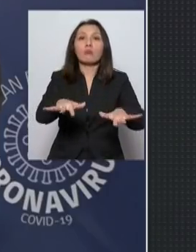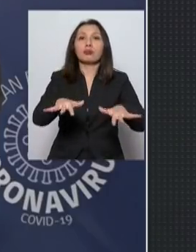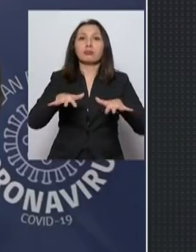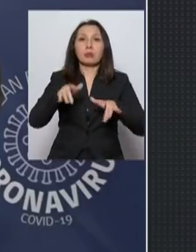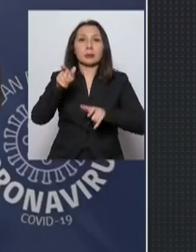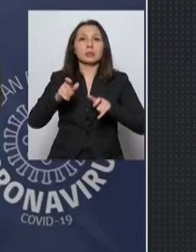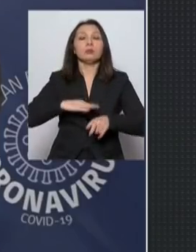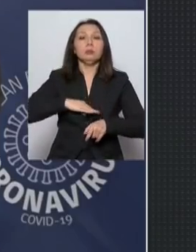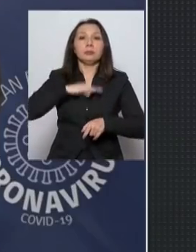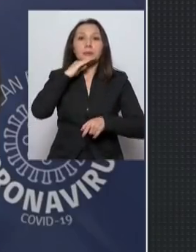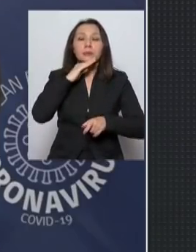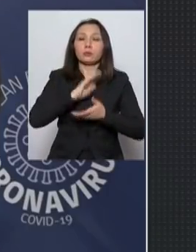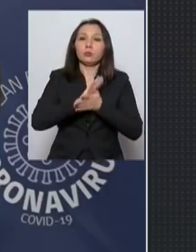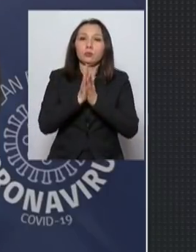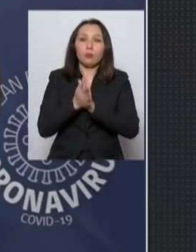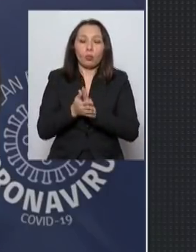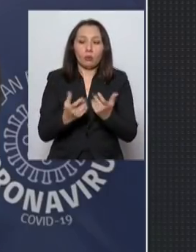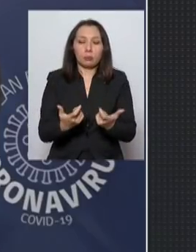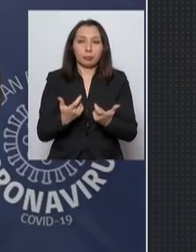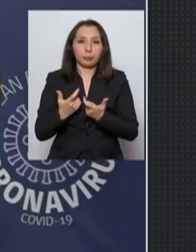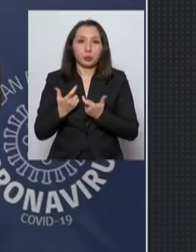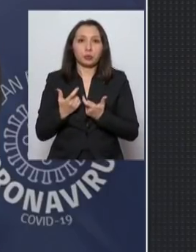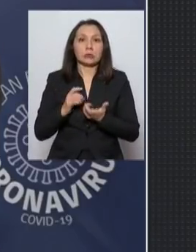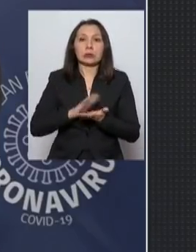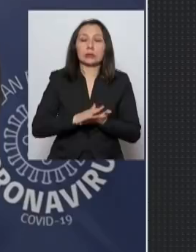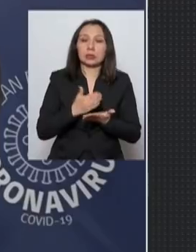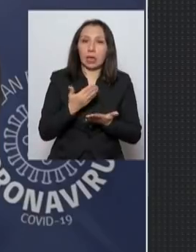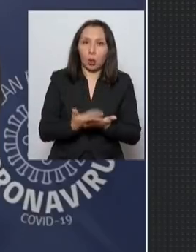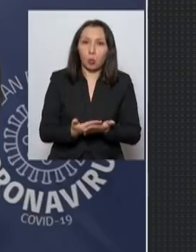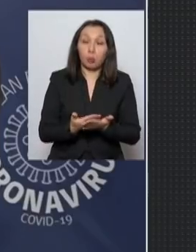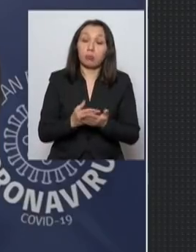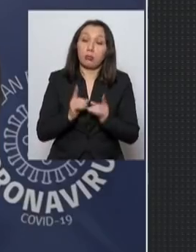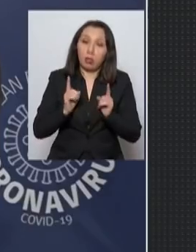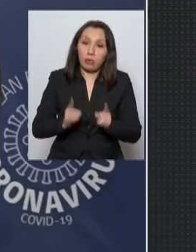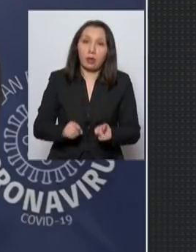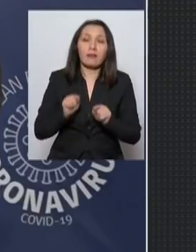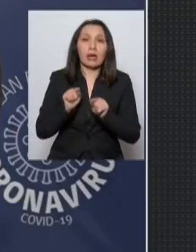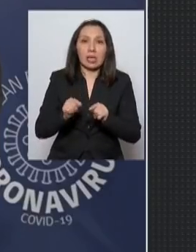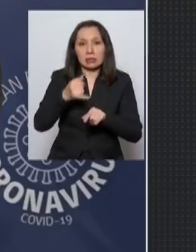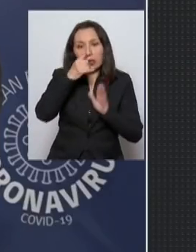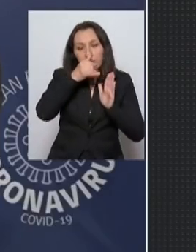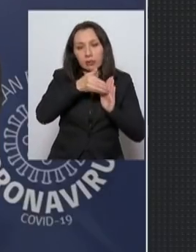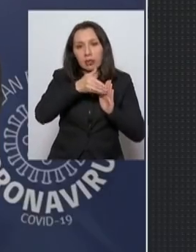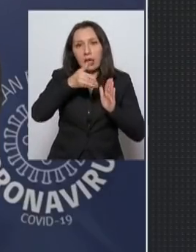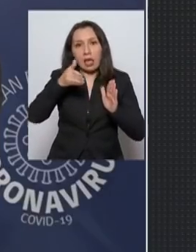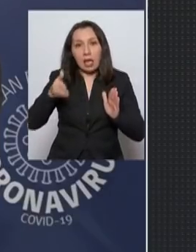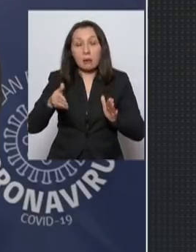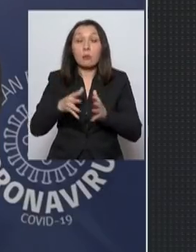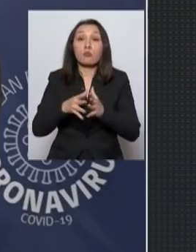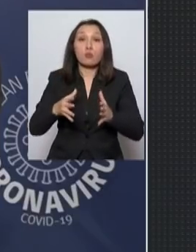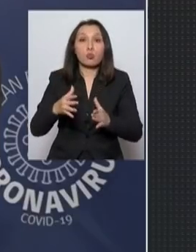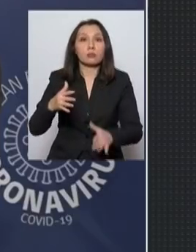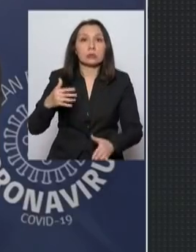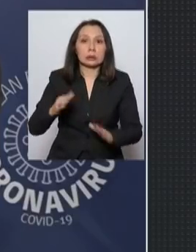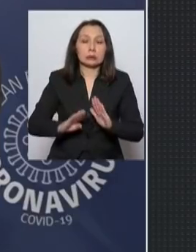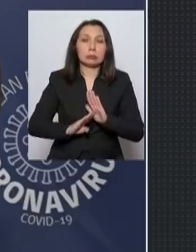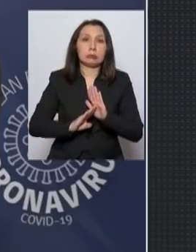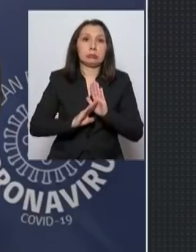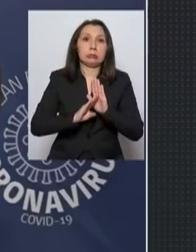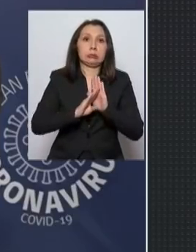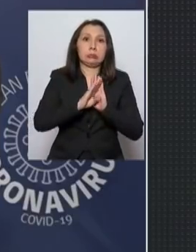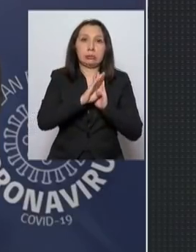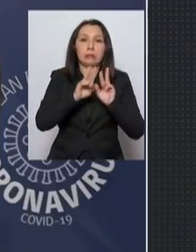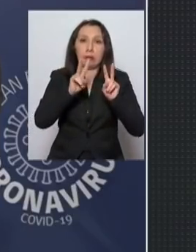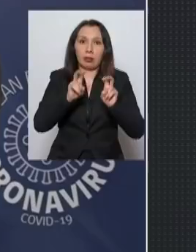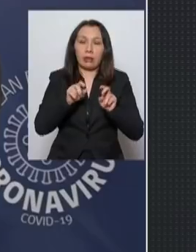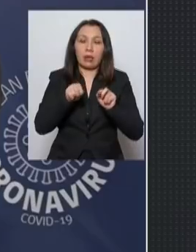y con todas las protecciones de salud que corresponden a este periodo tan álgido en la evolución